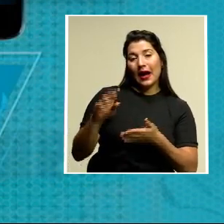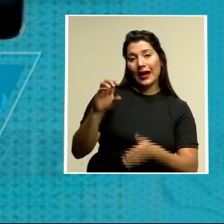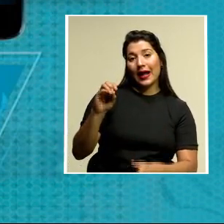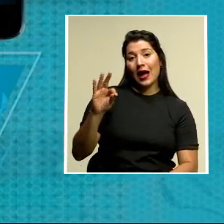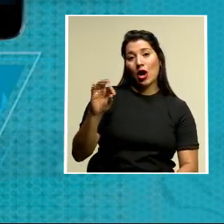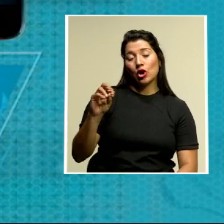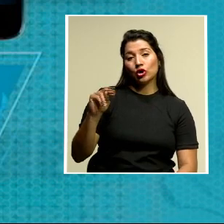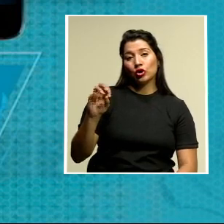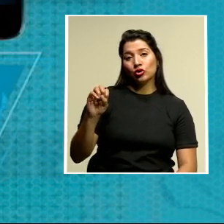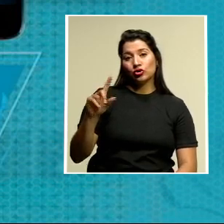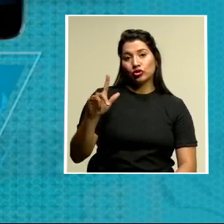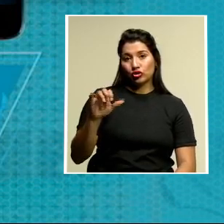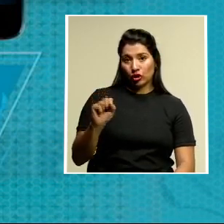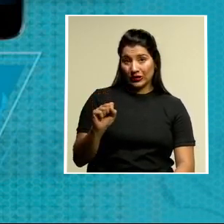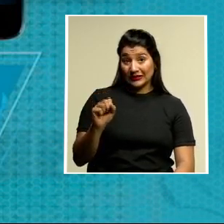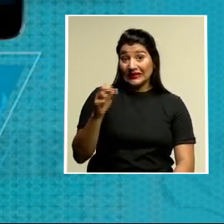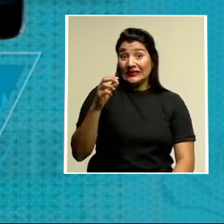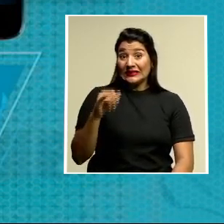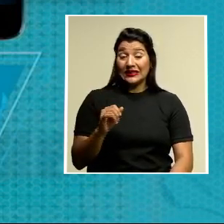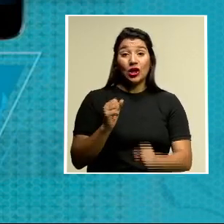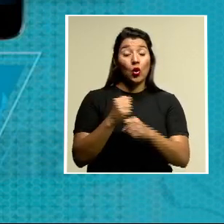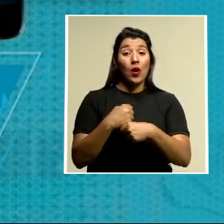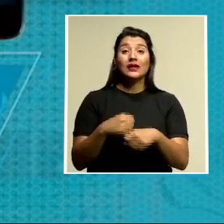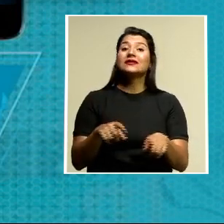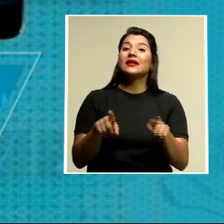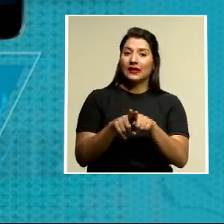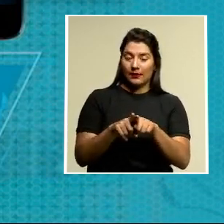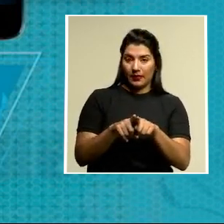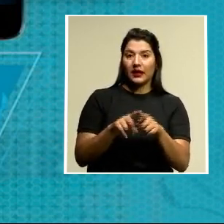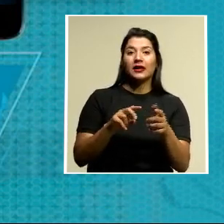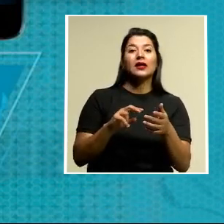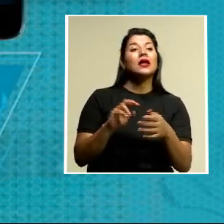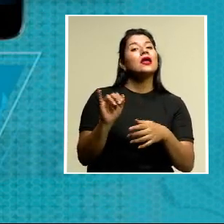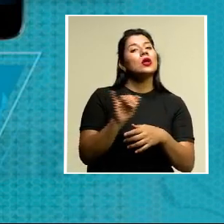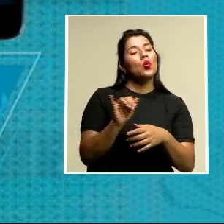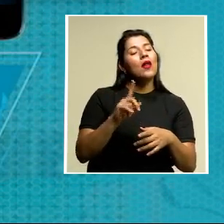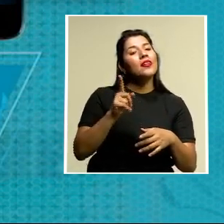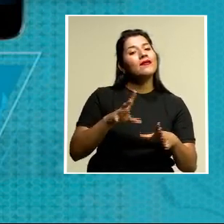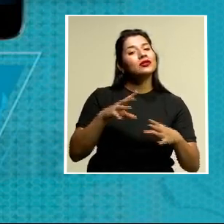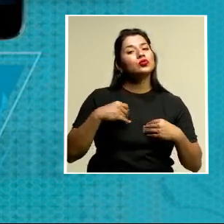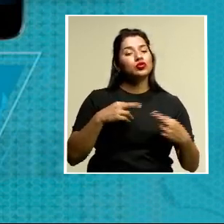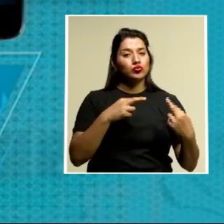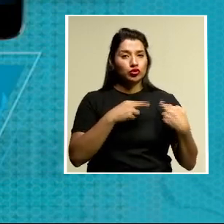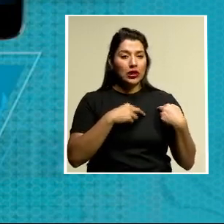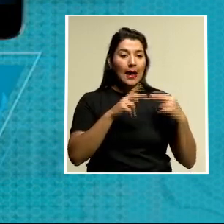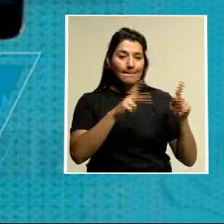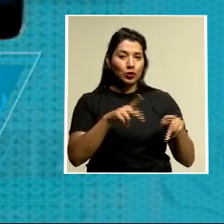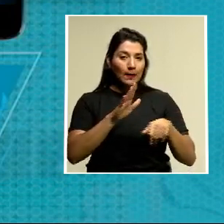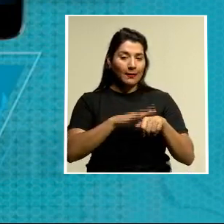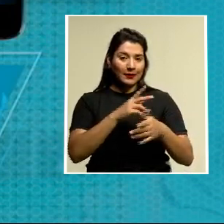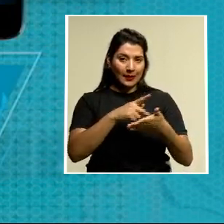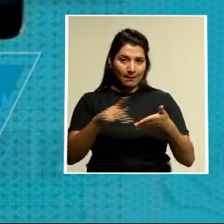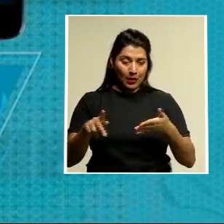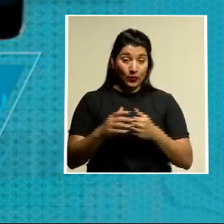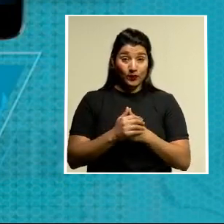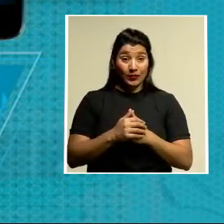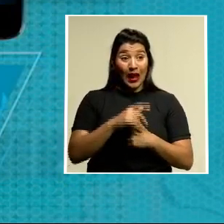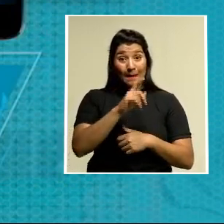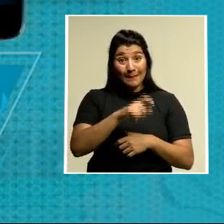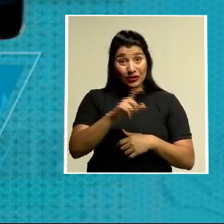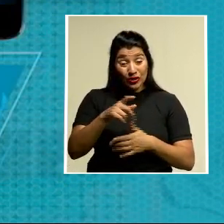del acto administrativo, el acto es nulo. Añadió que normalmente, sin una ley que vincule al Consejo de Gobierno, este puede